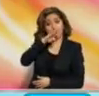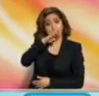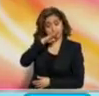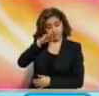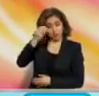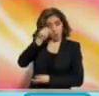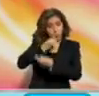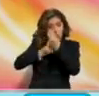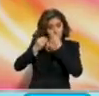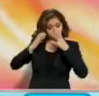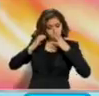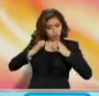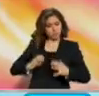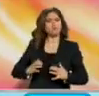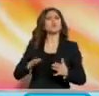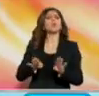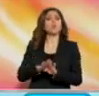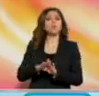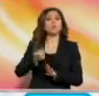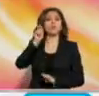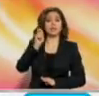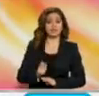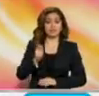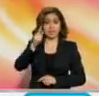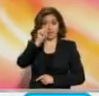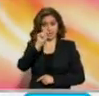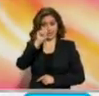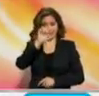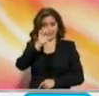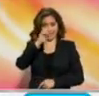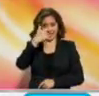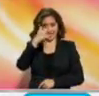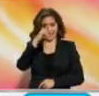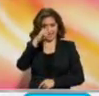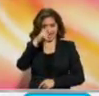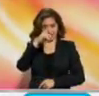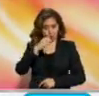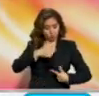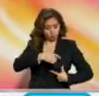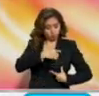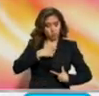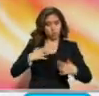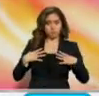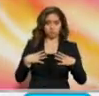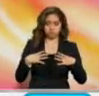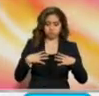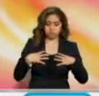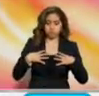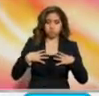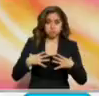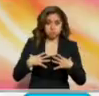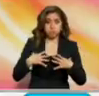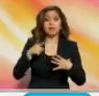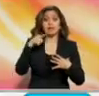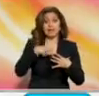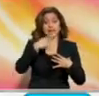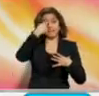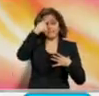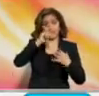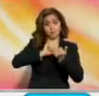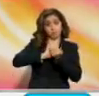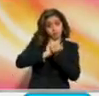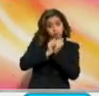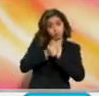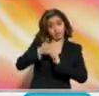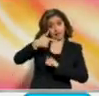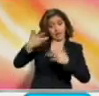te ayuda justamente a que el tejido adiposo que se formó en gran medida durante el embarazo y que está justamente diseñado para poder